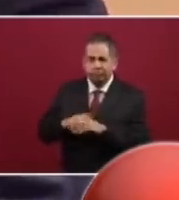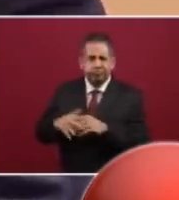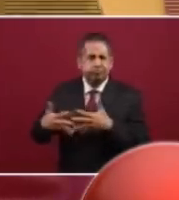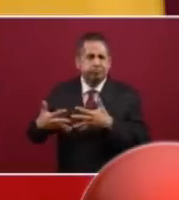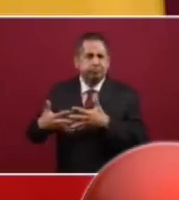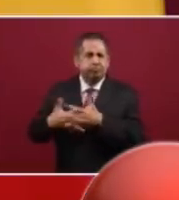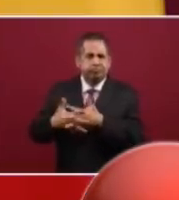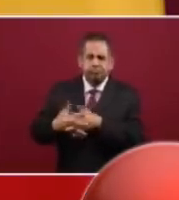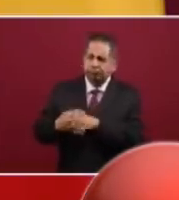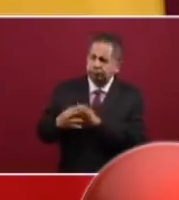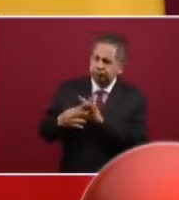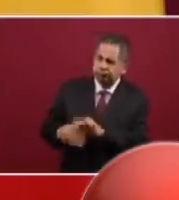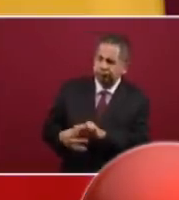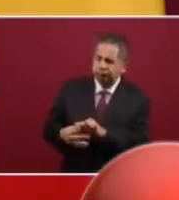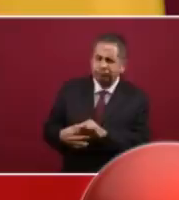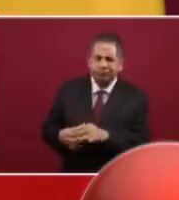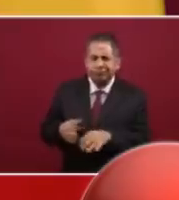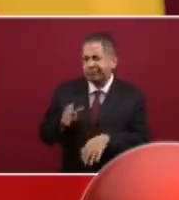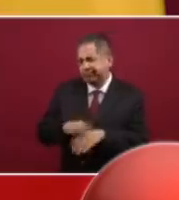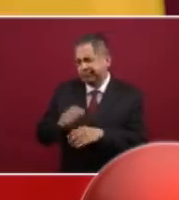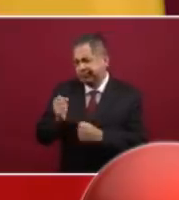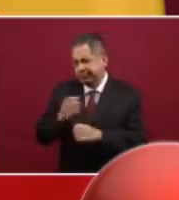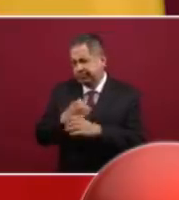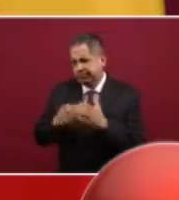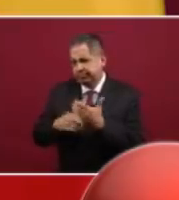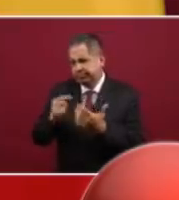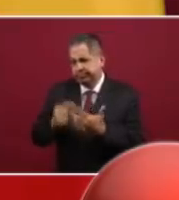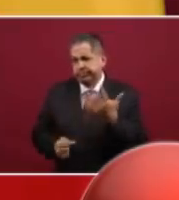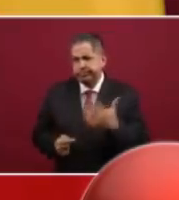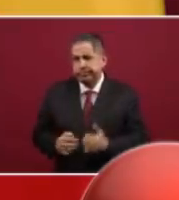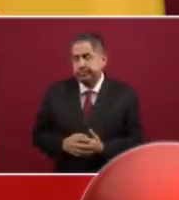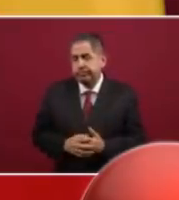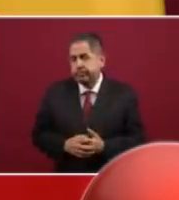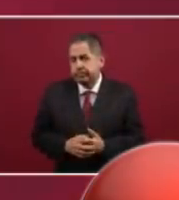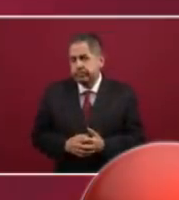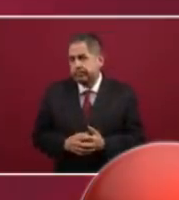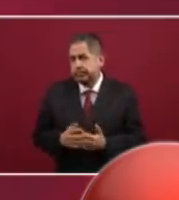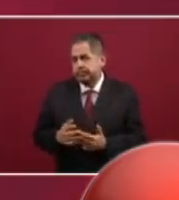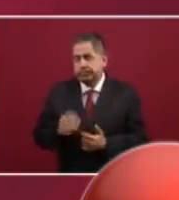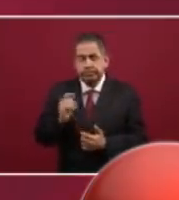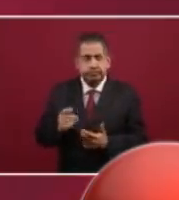entrelaza, es mucho más lo que